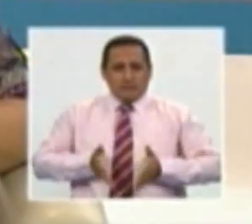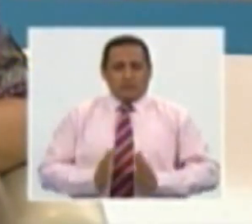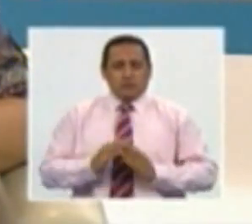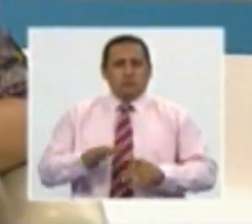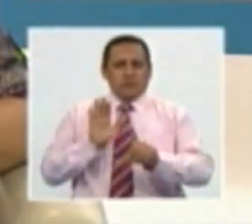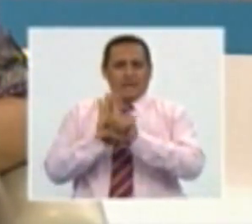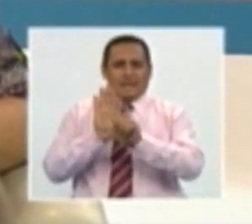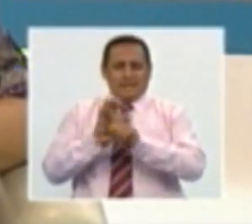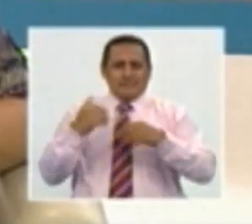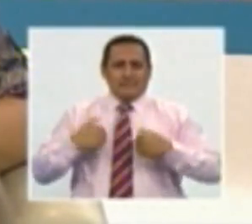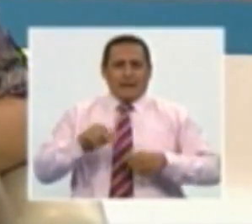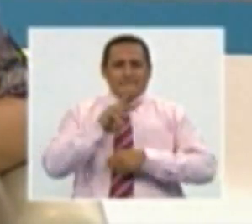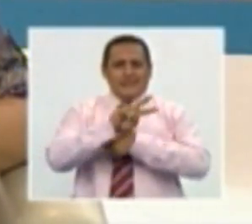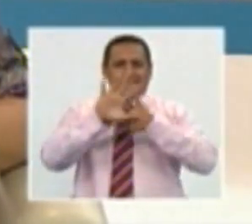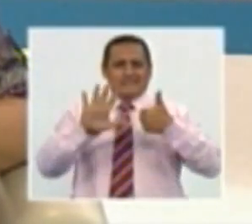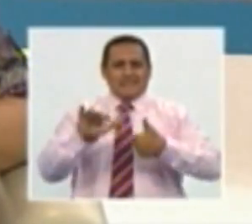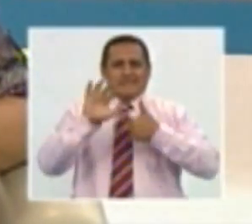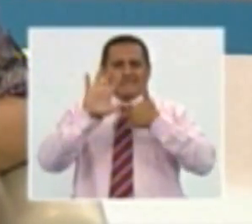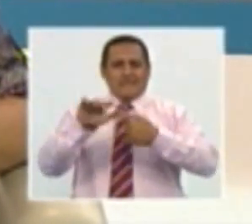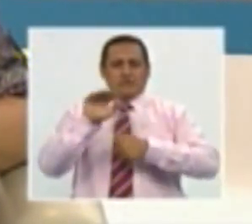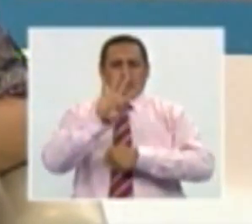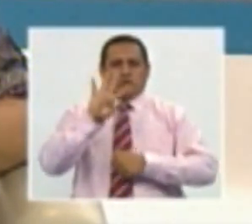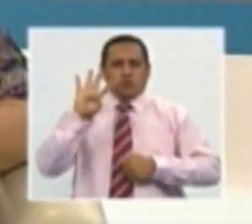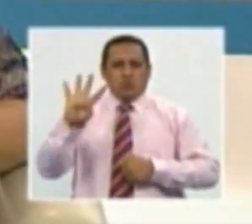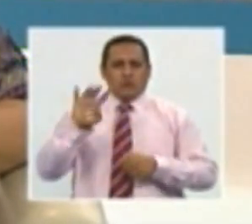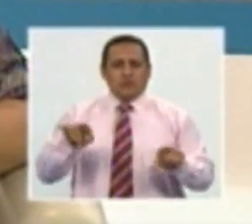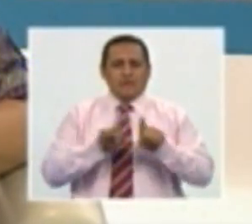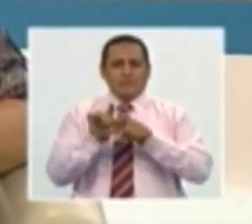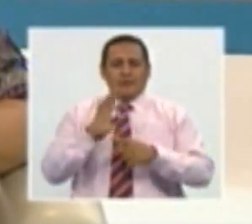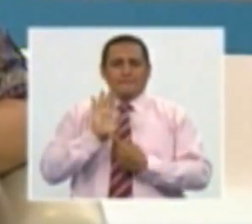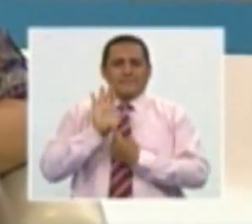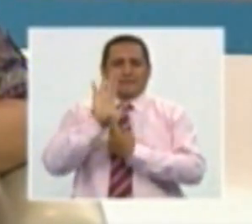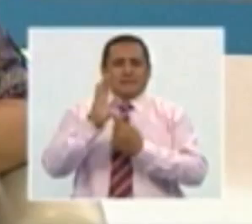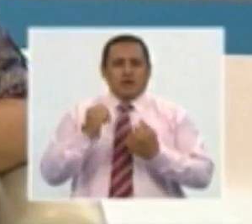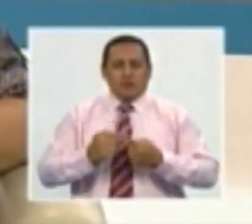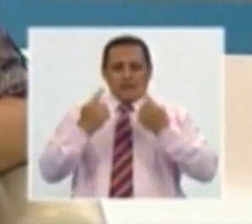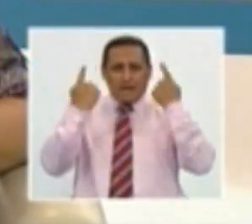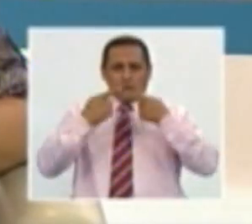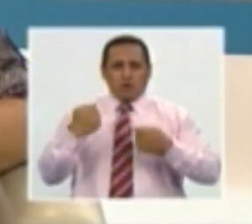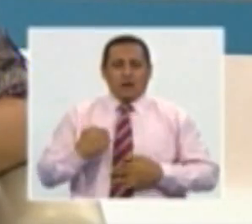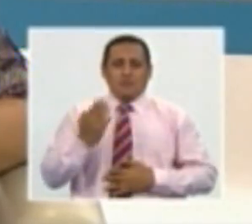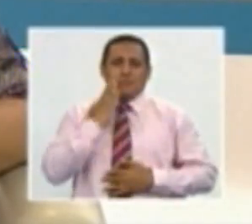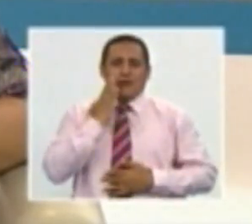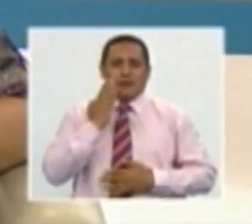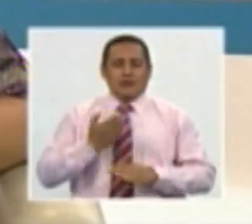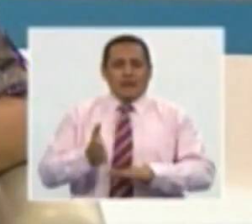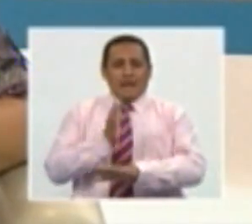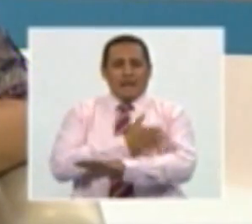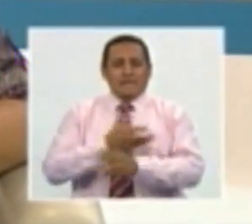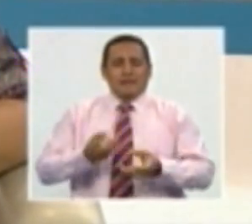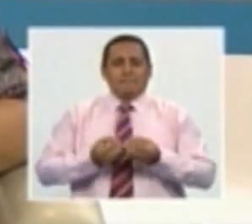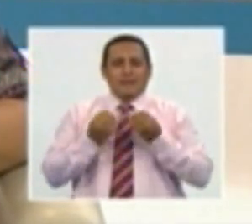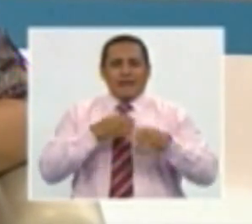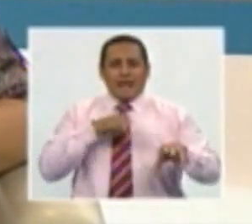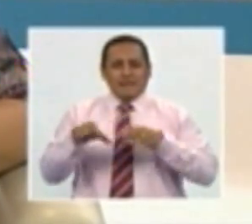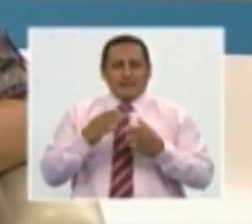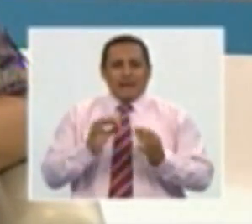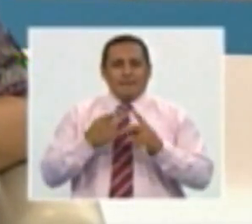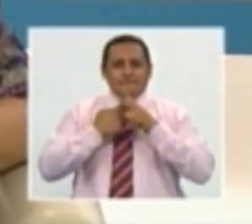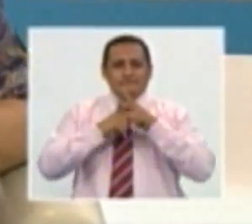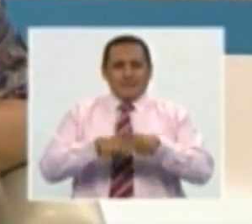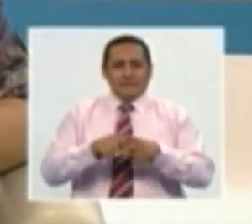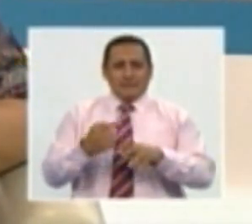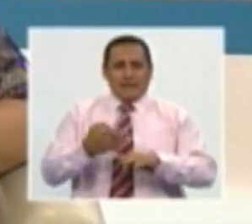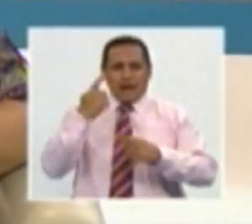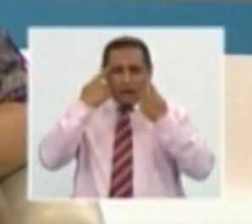hecho, existe una ley, la ley 26644, que establece la facultad de la madre trabajadora para hacer goce del